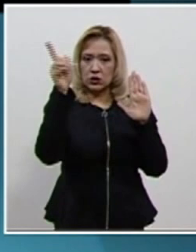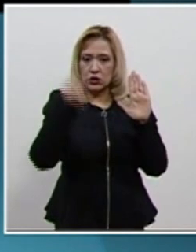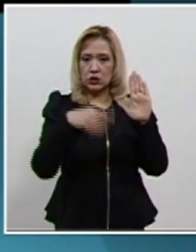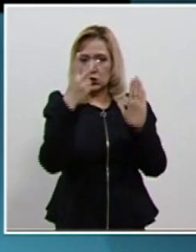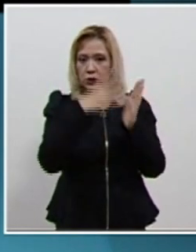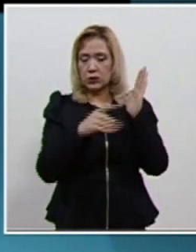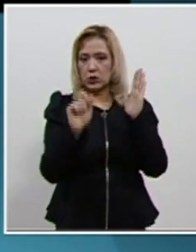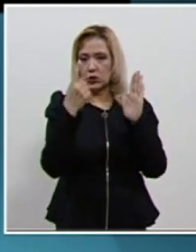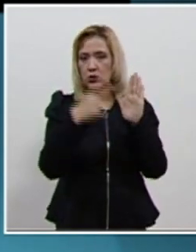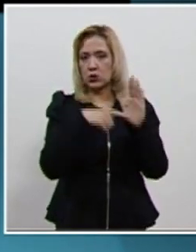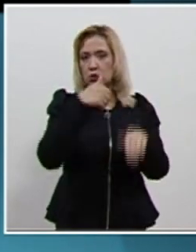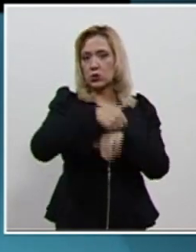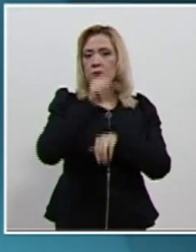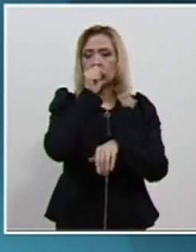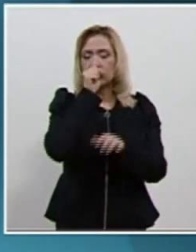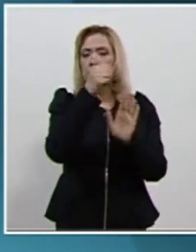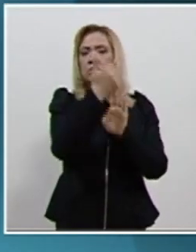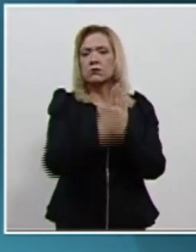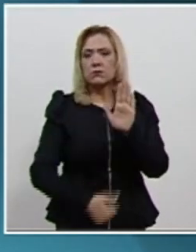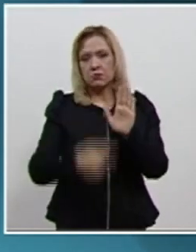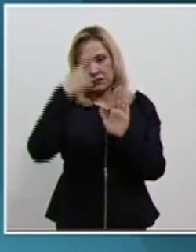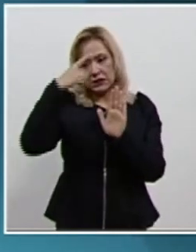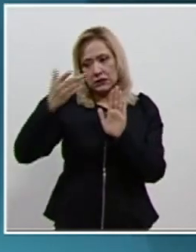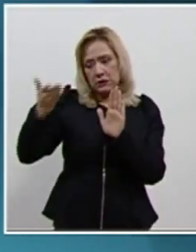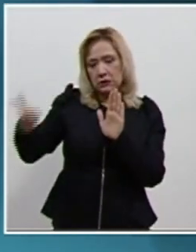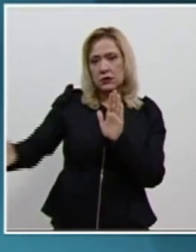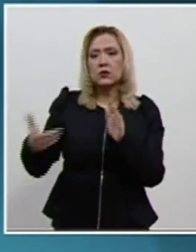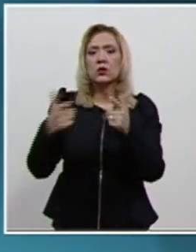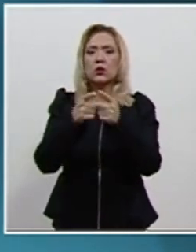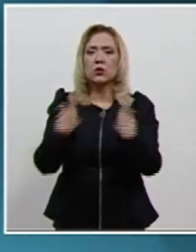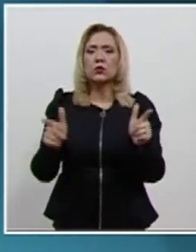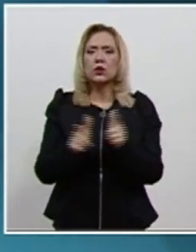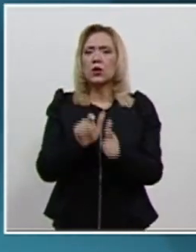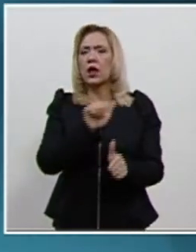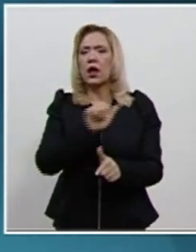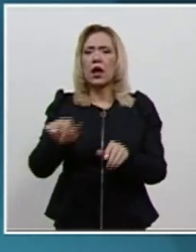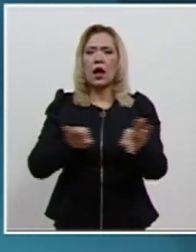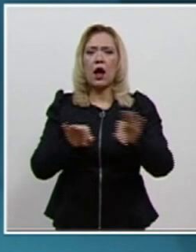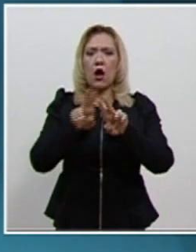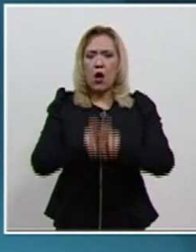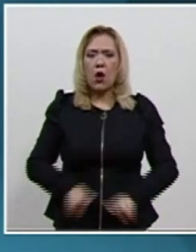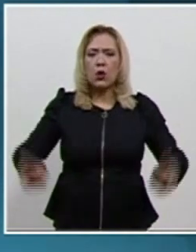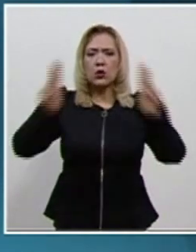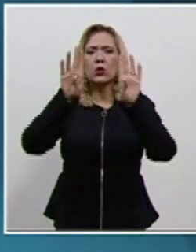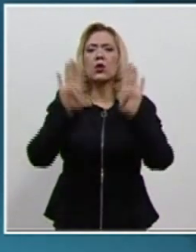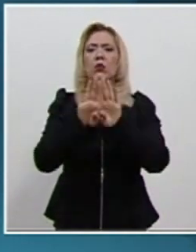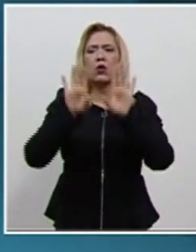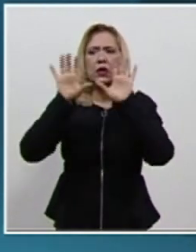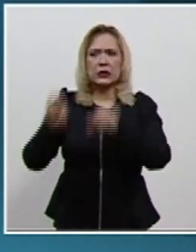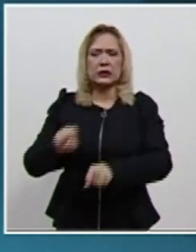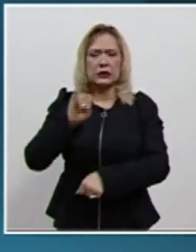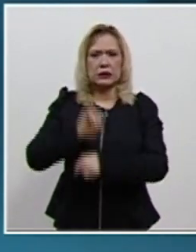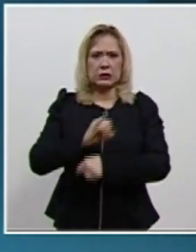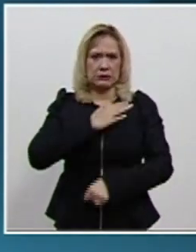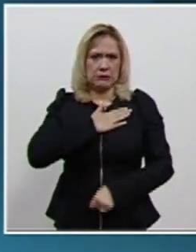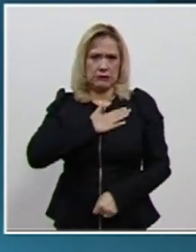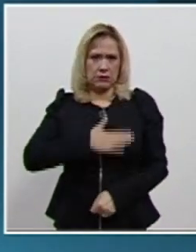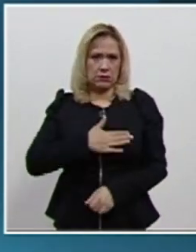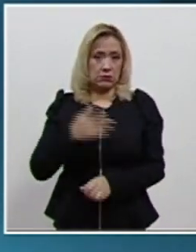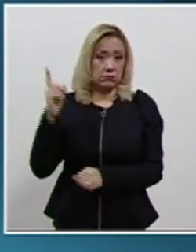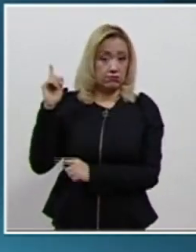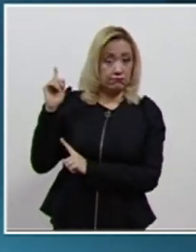14/2021 emitida en torno a este caso por el Grupo de Trabajo de la ONU sobre la detención arbitraria. Reconoció